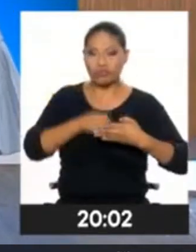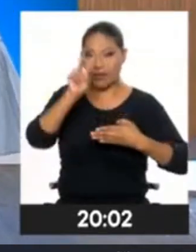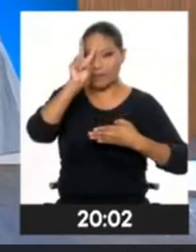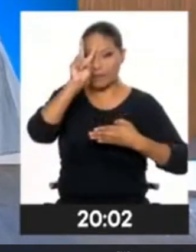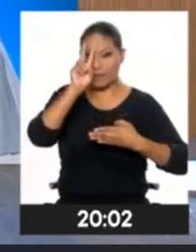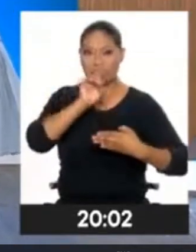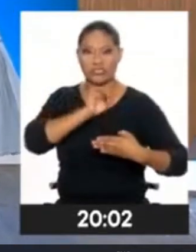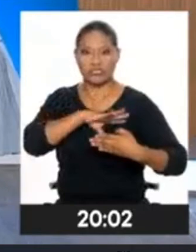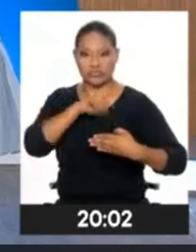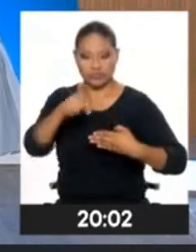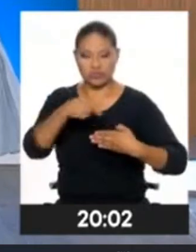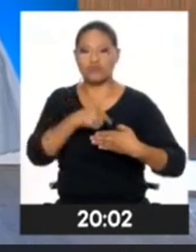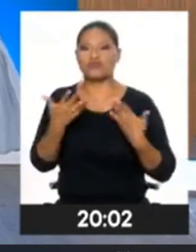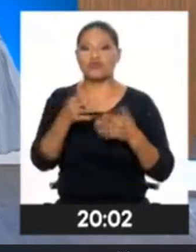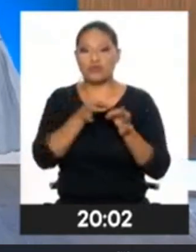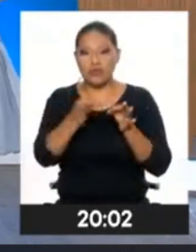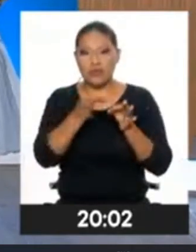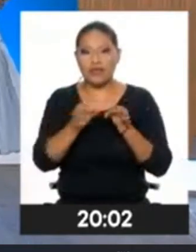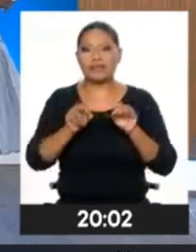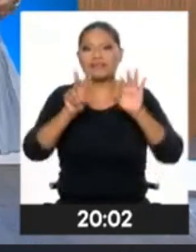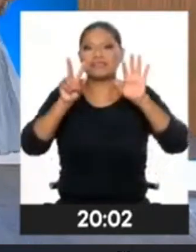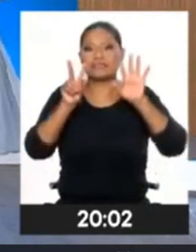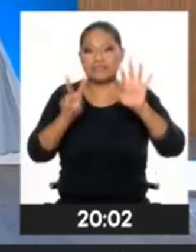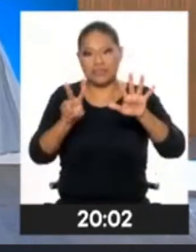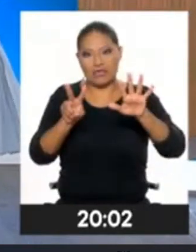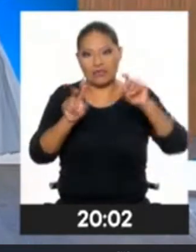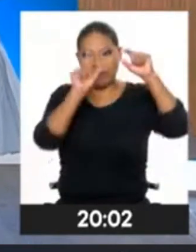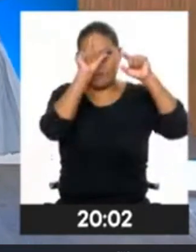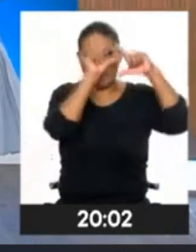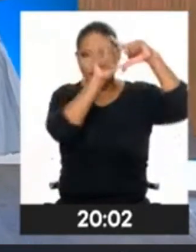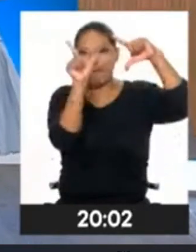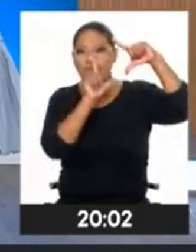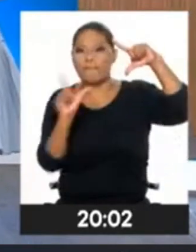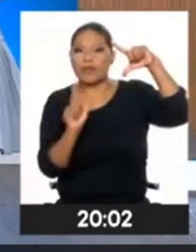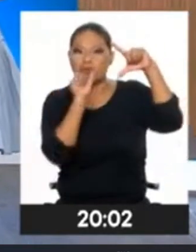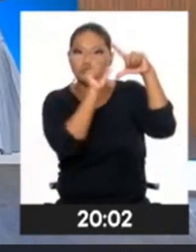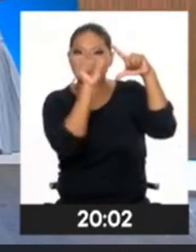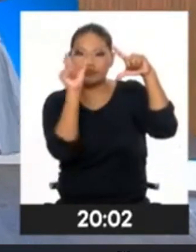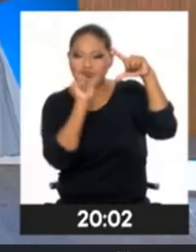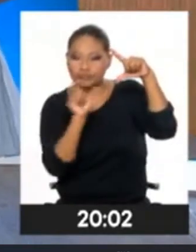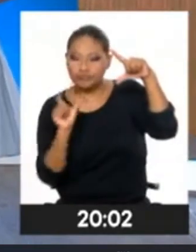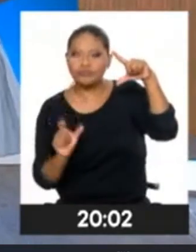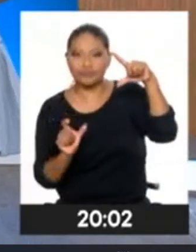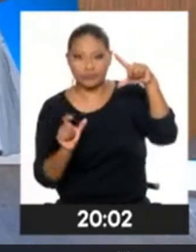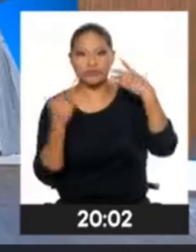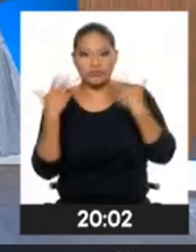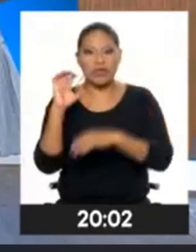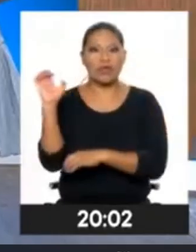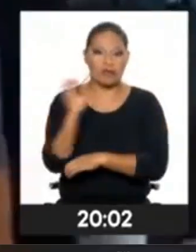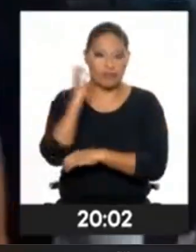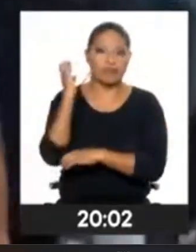de 7 regiones que ya han sido declaradas en emergencia por la crisis migratoria.